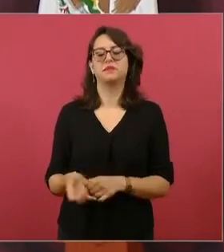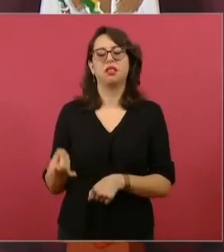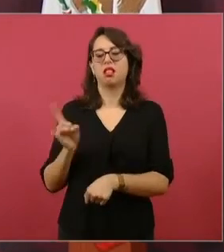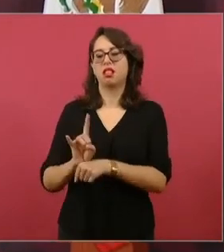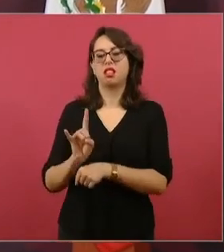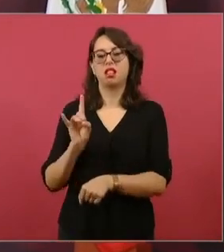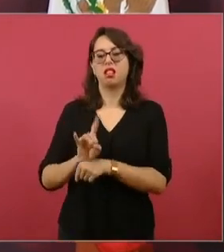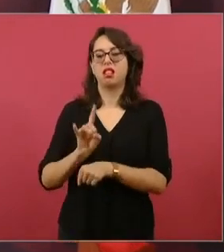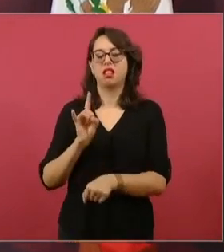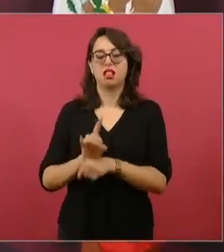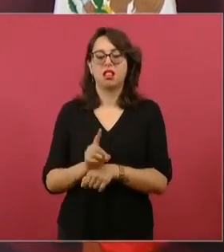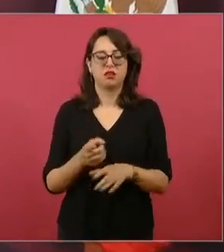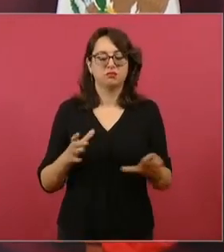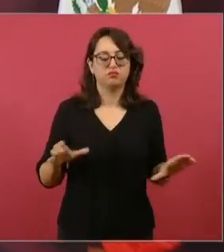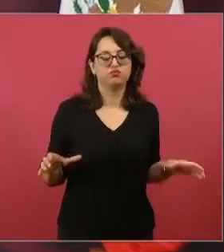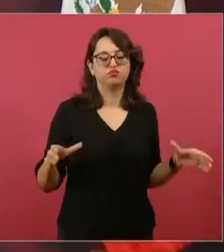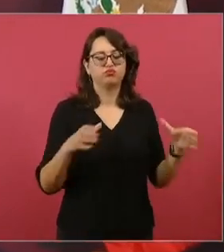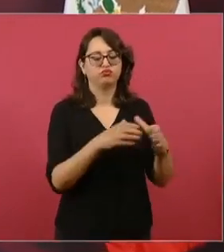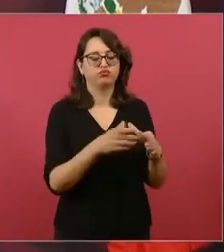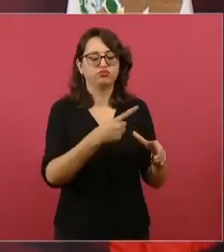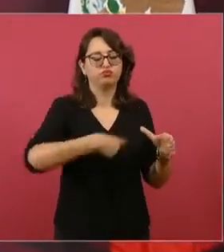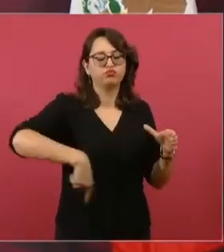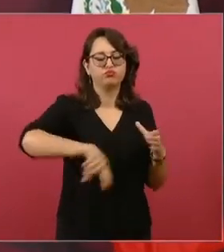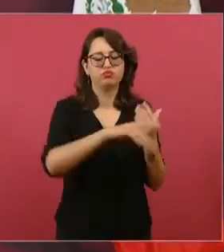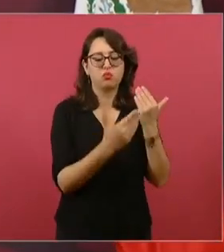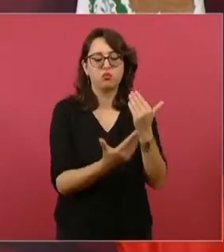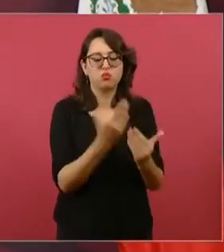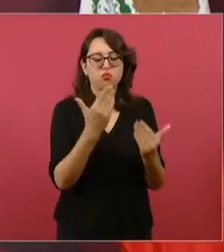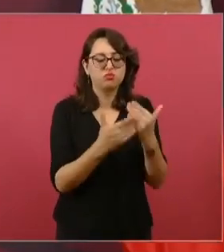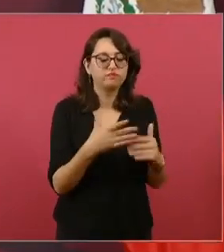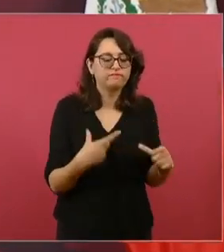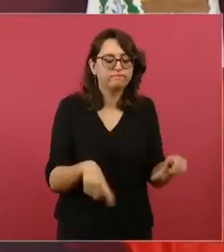es decir, el gobierno de la minoría.